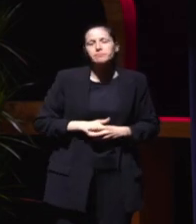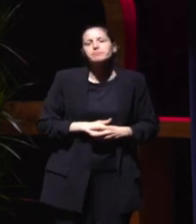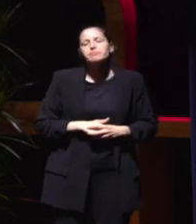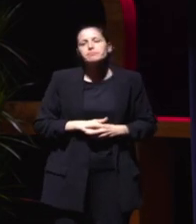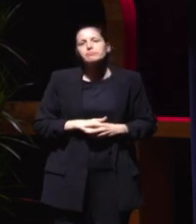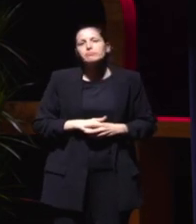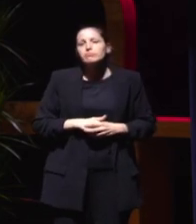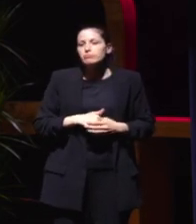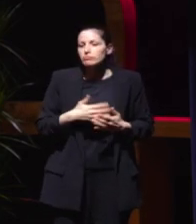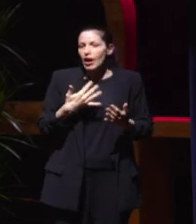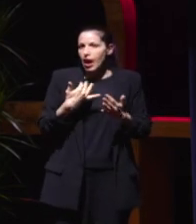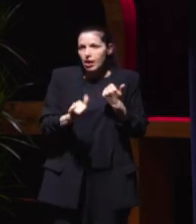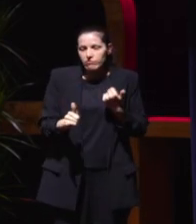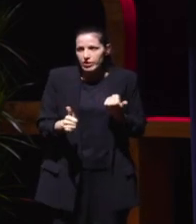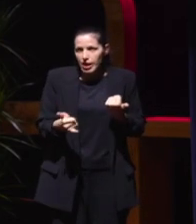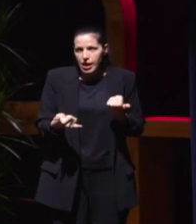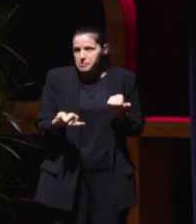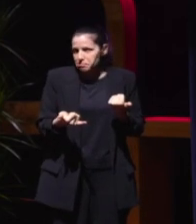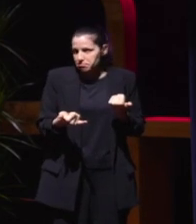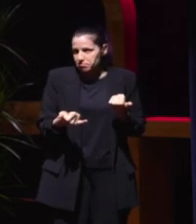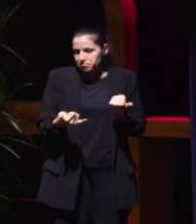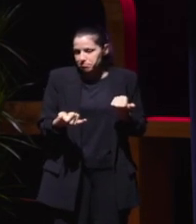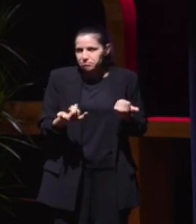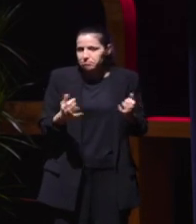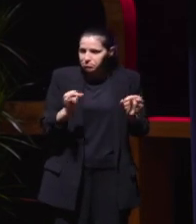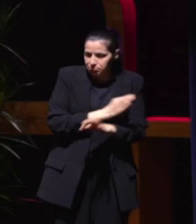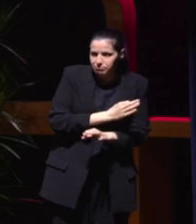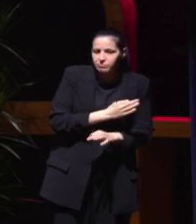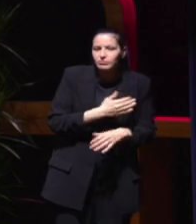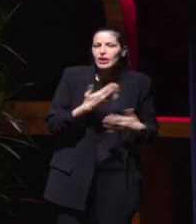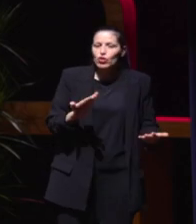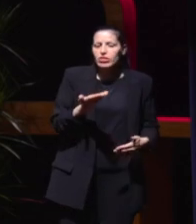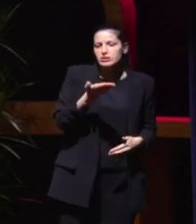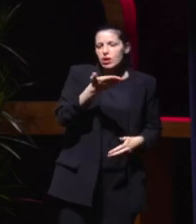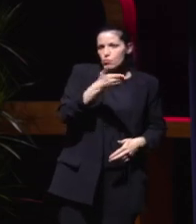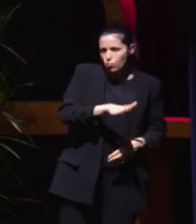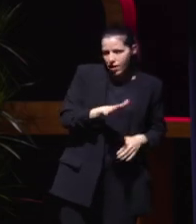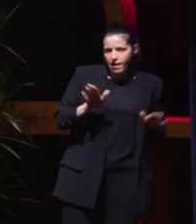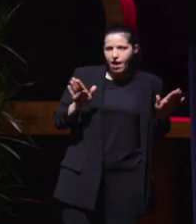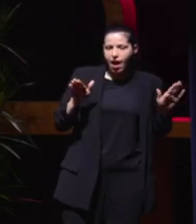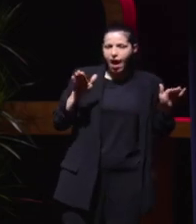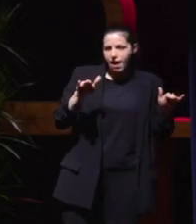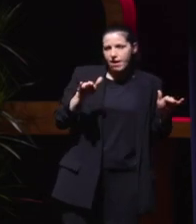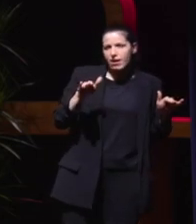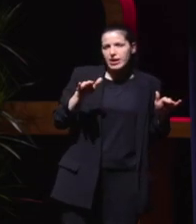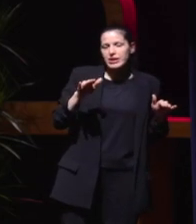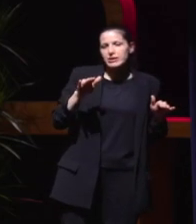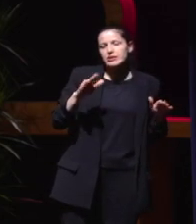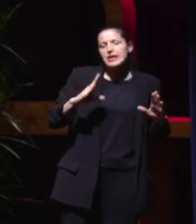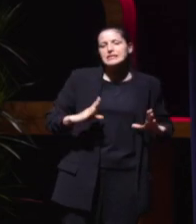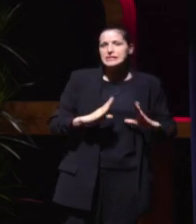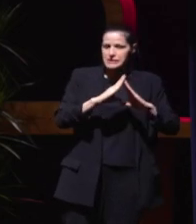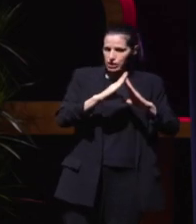español no se quedó ahí y tal entonces murió el crítico del país Ángel Fernando Santos que era un señor también